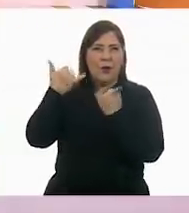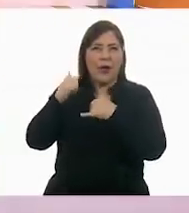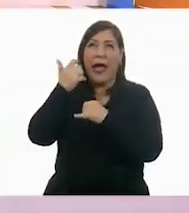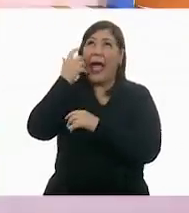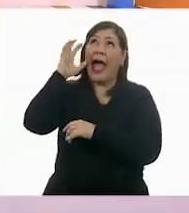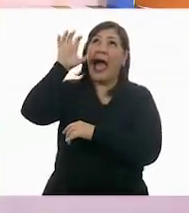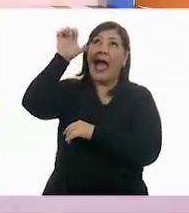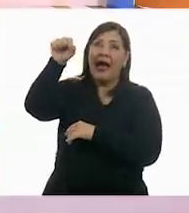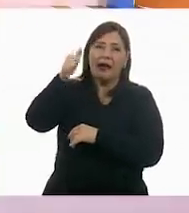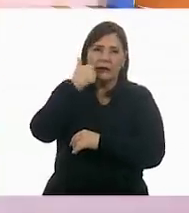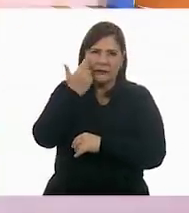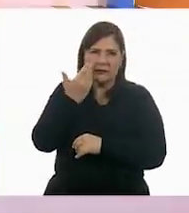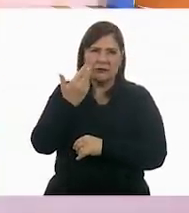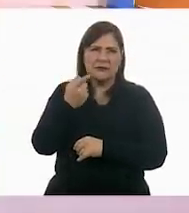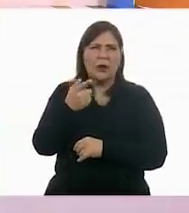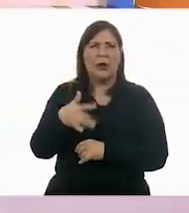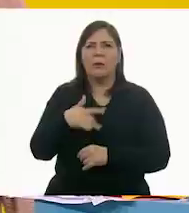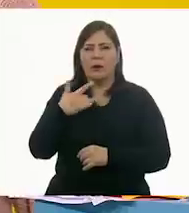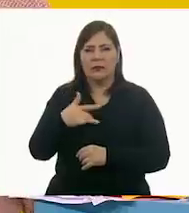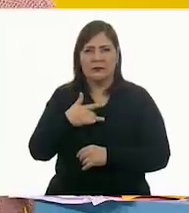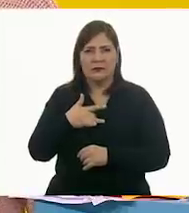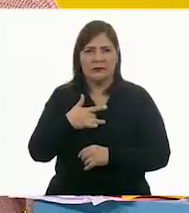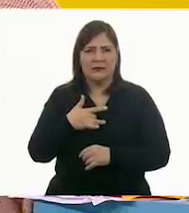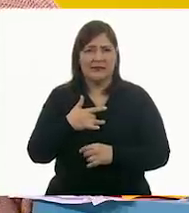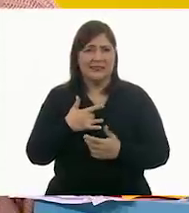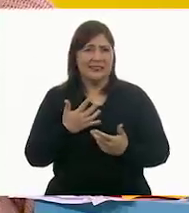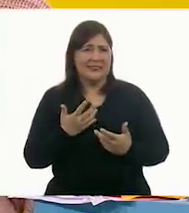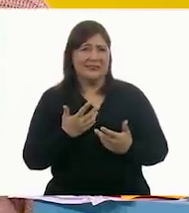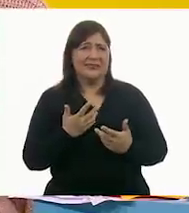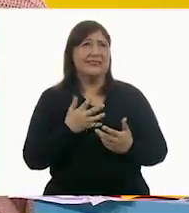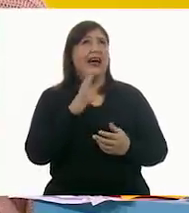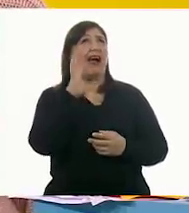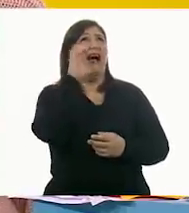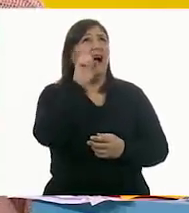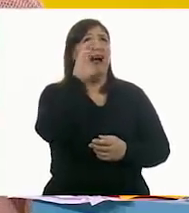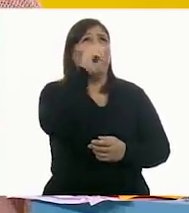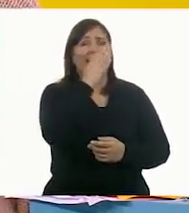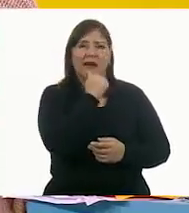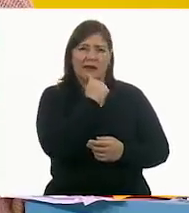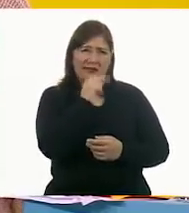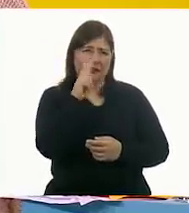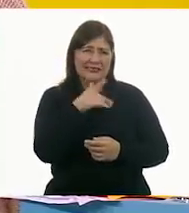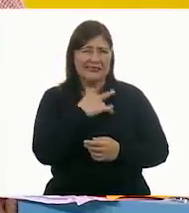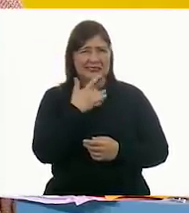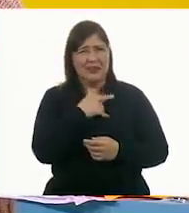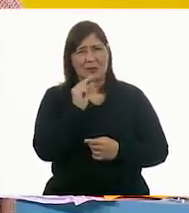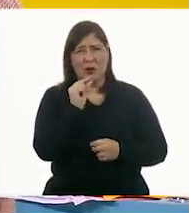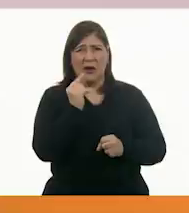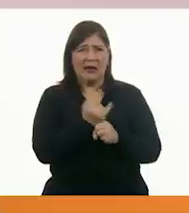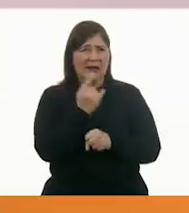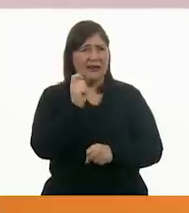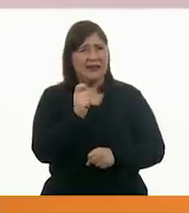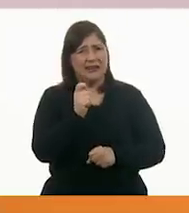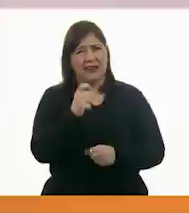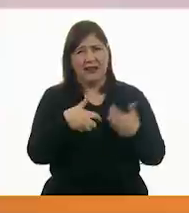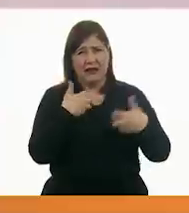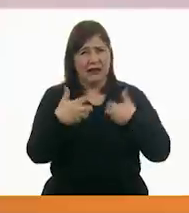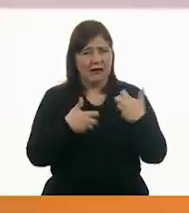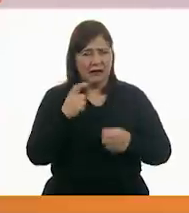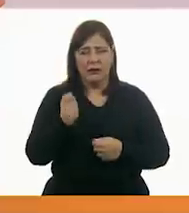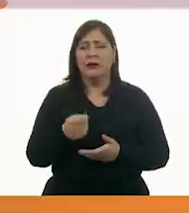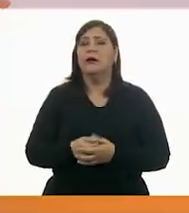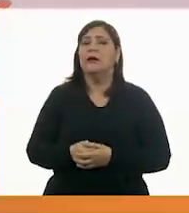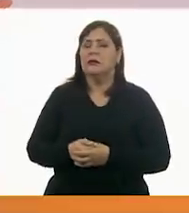pasa? ¿Cómo te sientes tú? Uy, me frustra. Muy bien, te frustras. ¿Y qué es lo que puedes